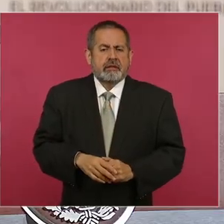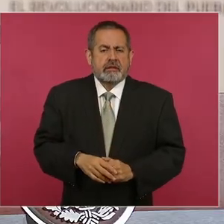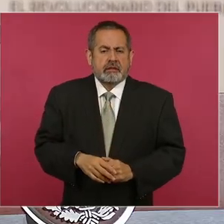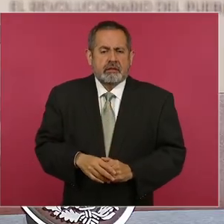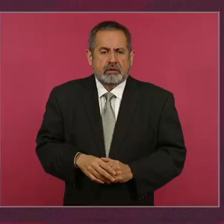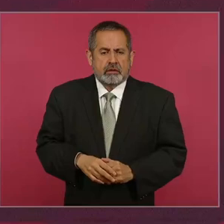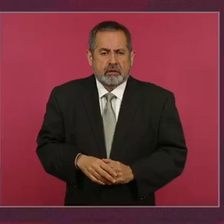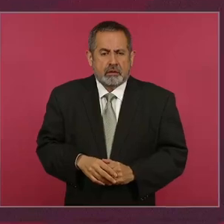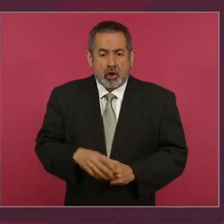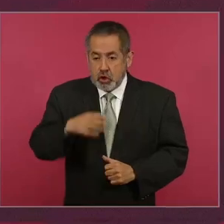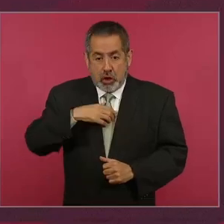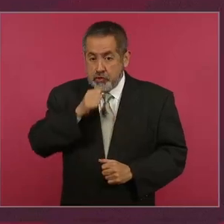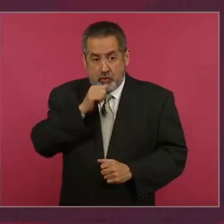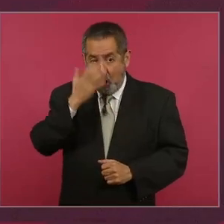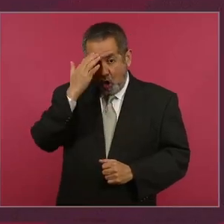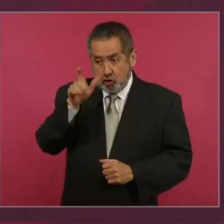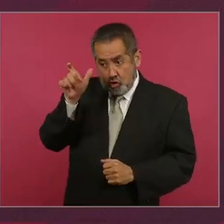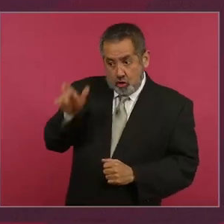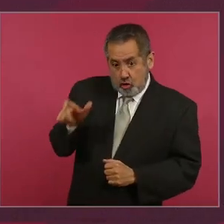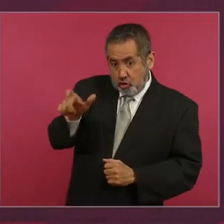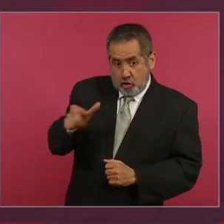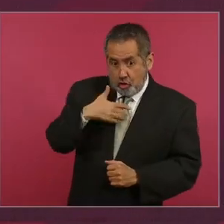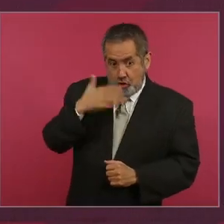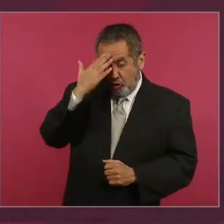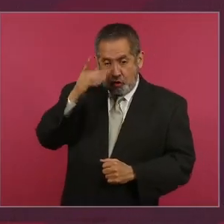yo todavía no conozco.